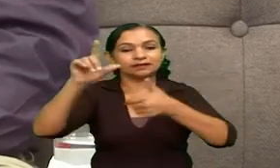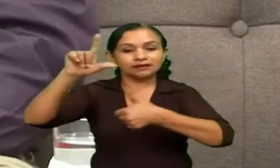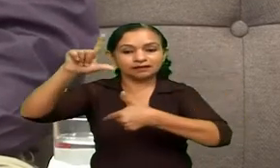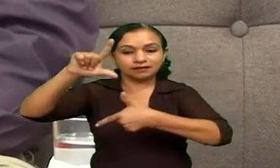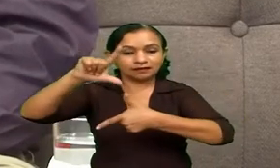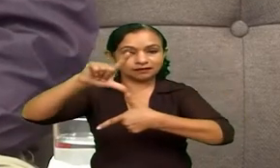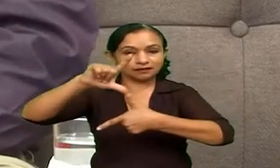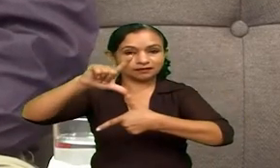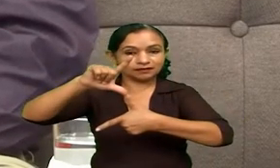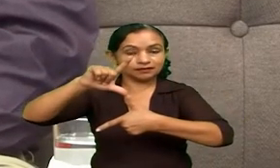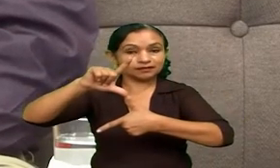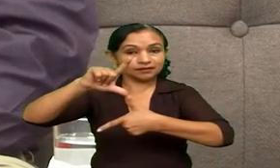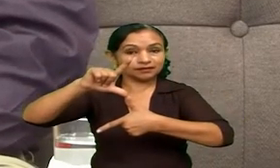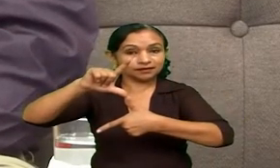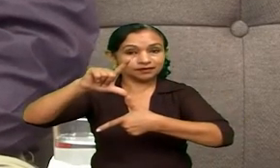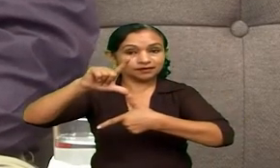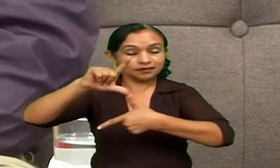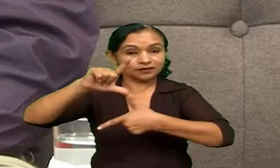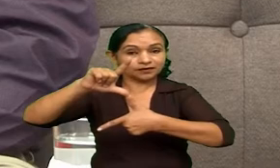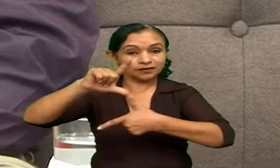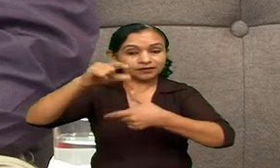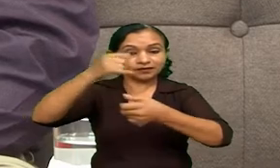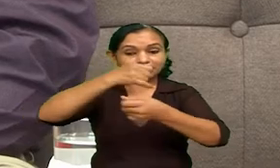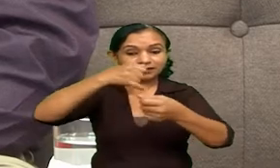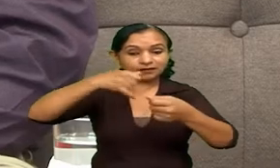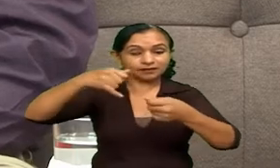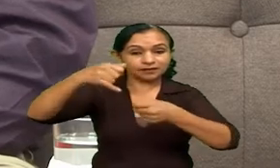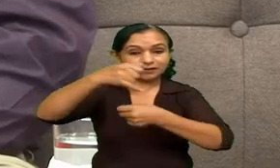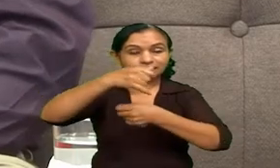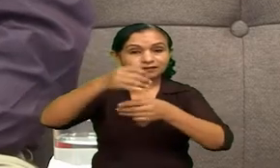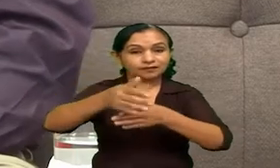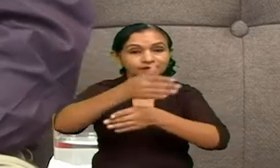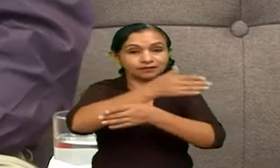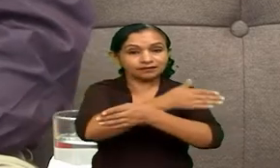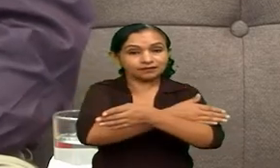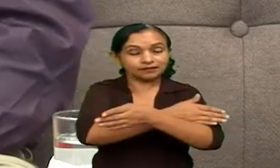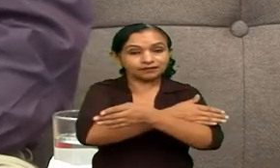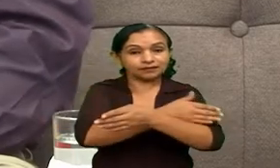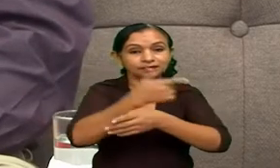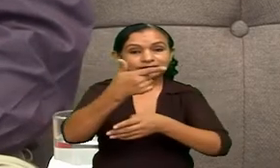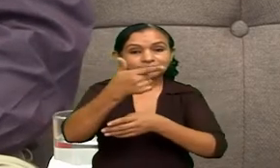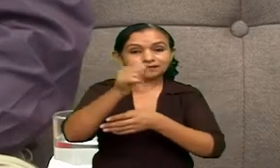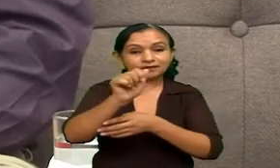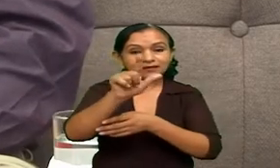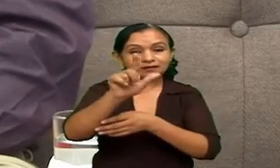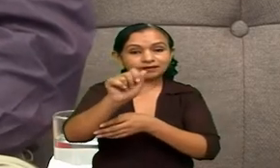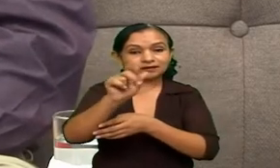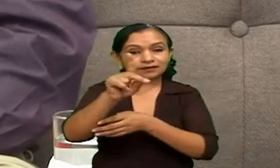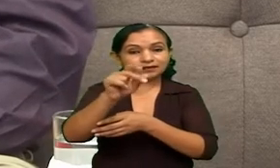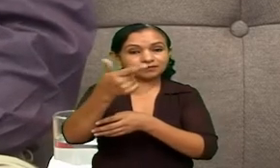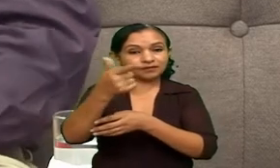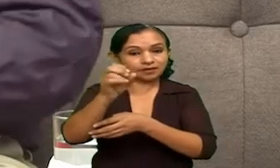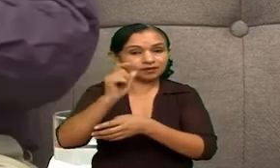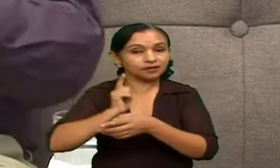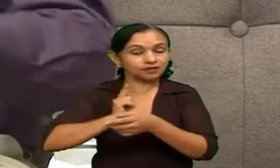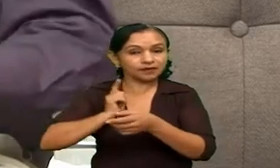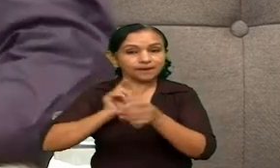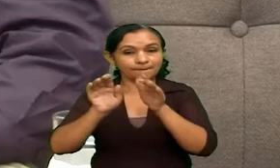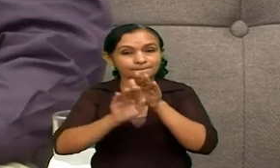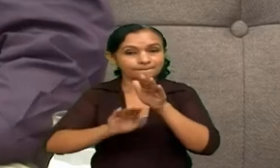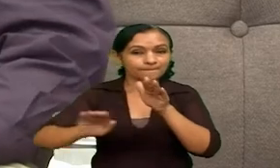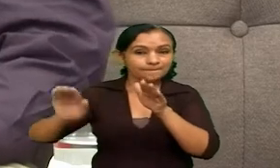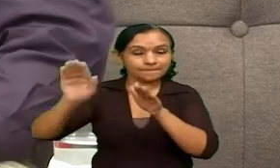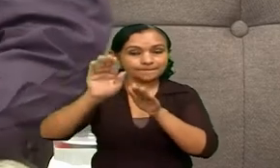latinoamericano y de las islas del Caribe. Antes era Galápagos la que tenía la mayor